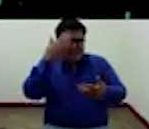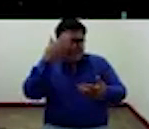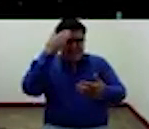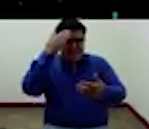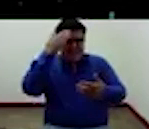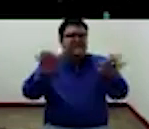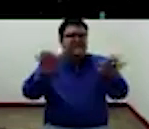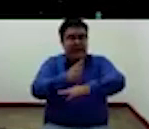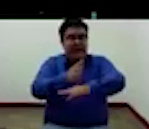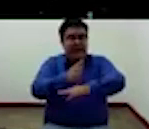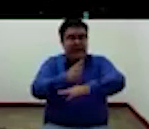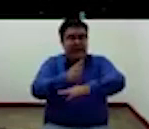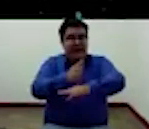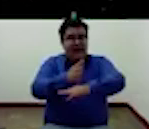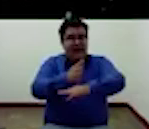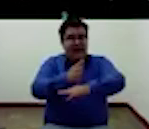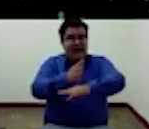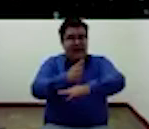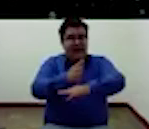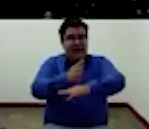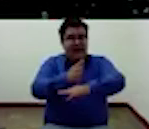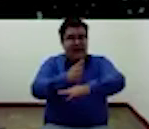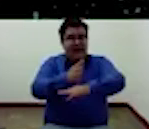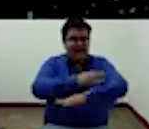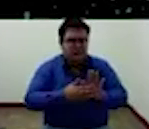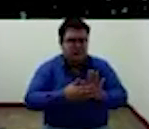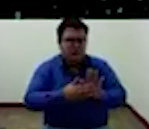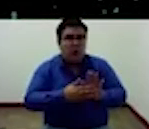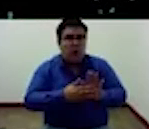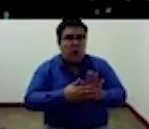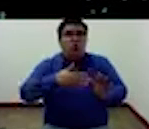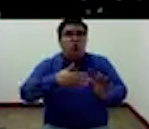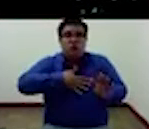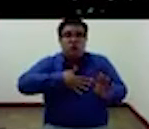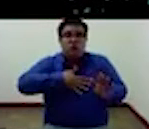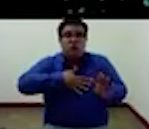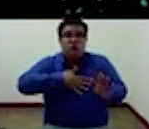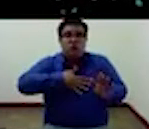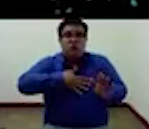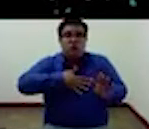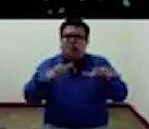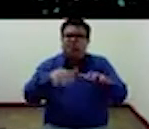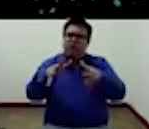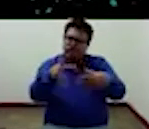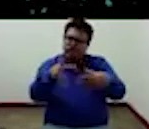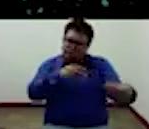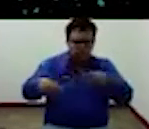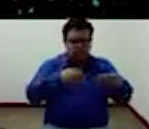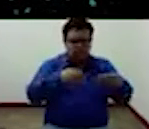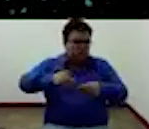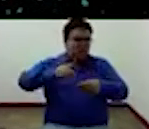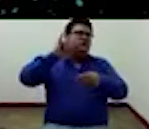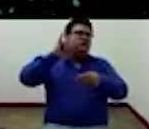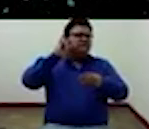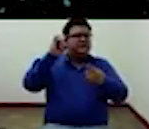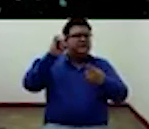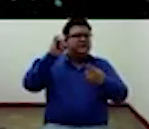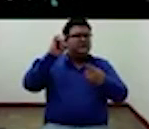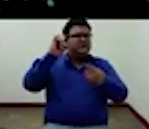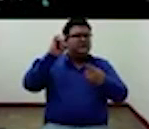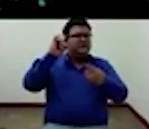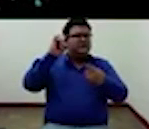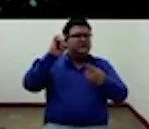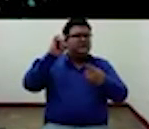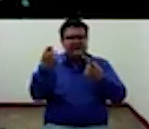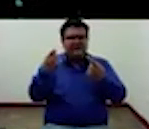mí me gusta, con los ejercicios de esta plástica sonora, llevar a los extremos